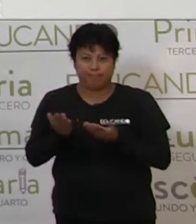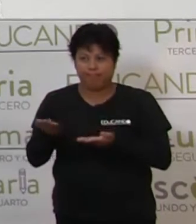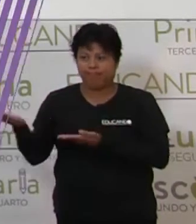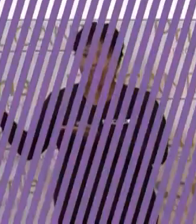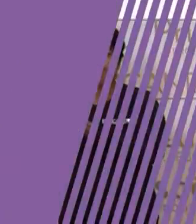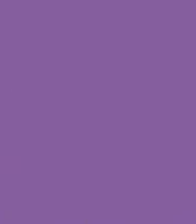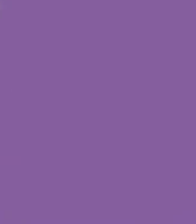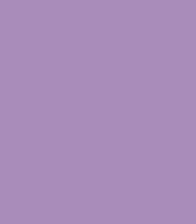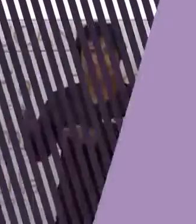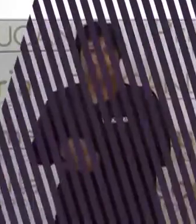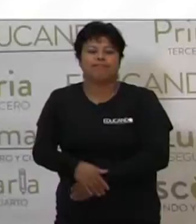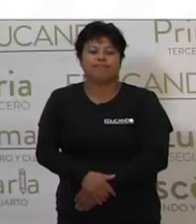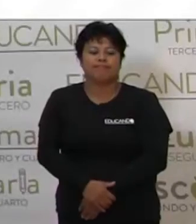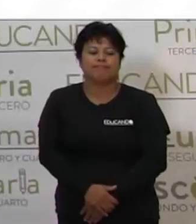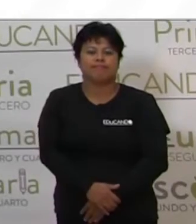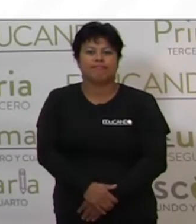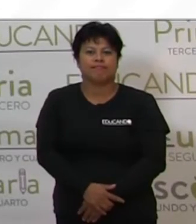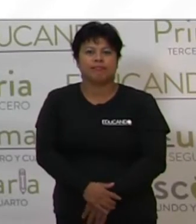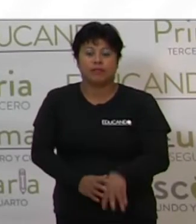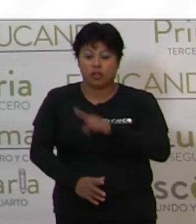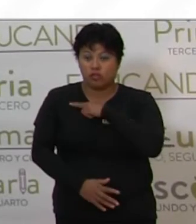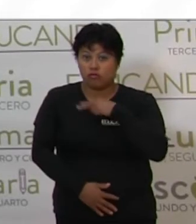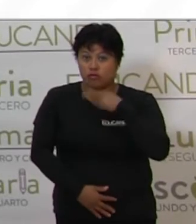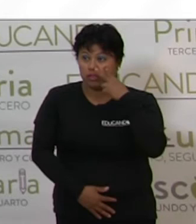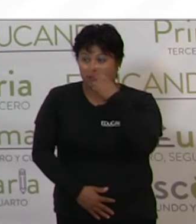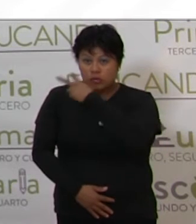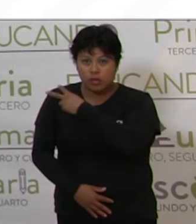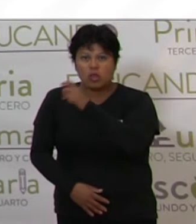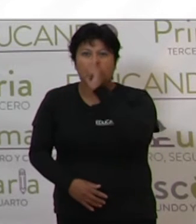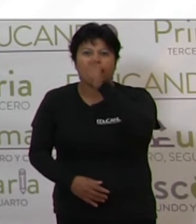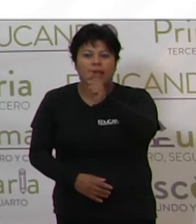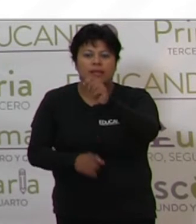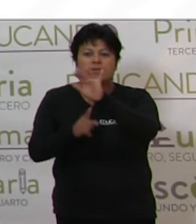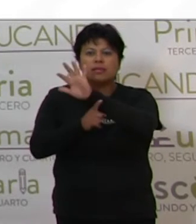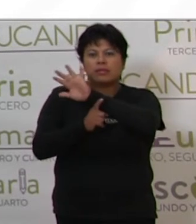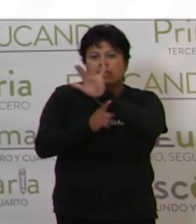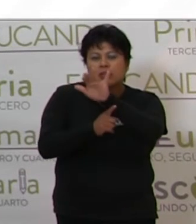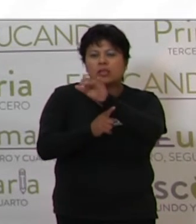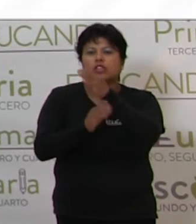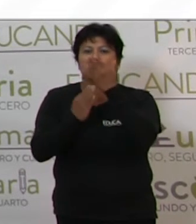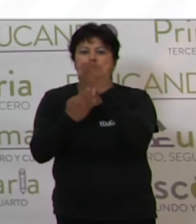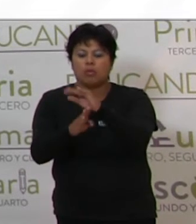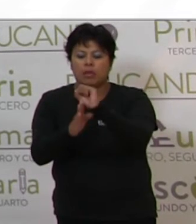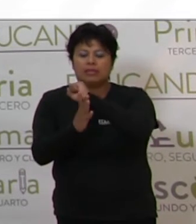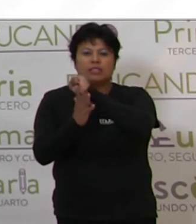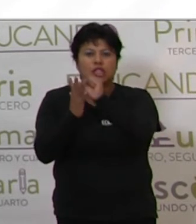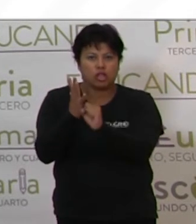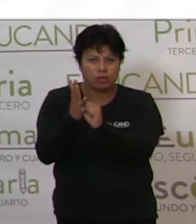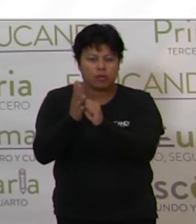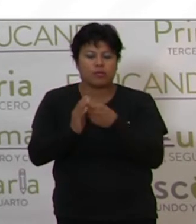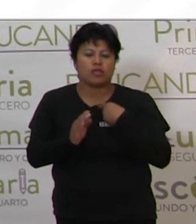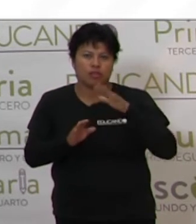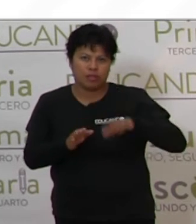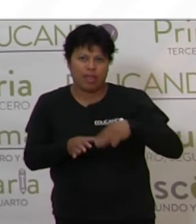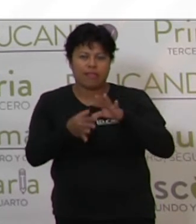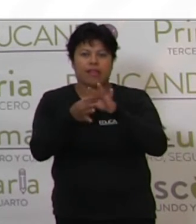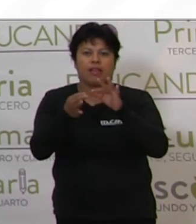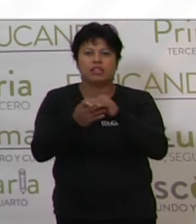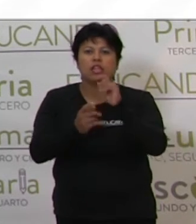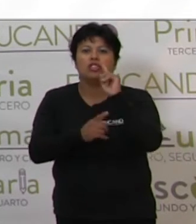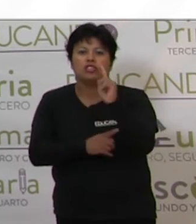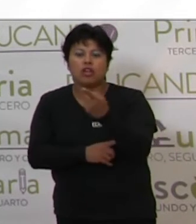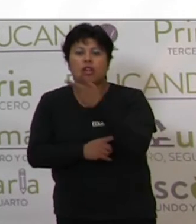Adelante. Ahí estamos viendo entonces el concepto de sinónimo, que ya les dije, son